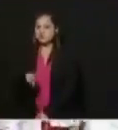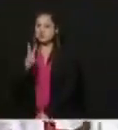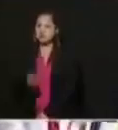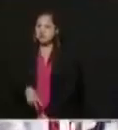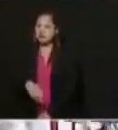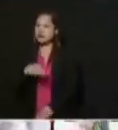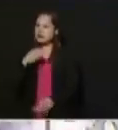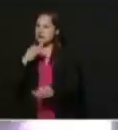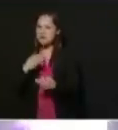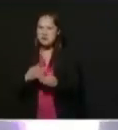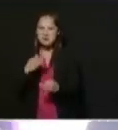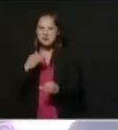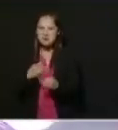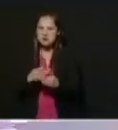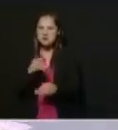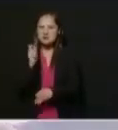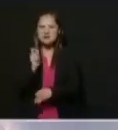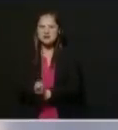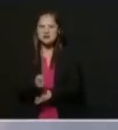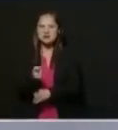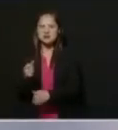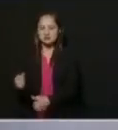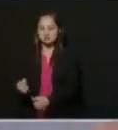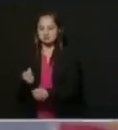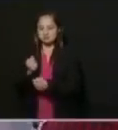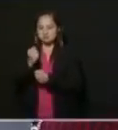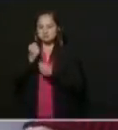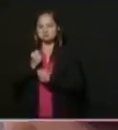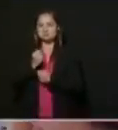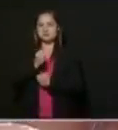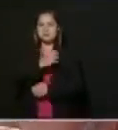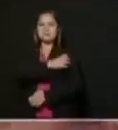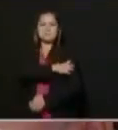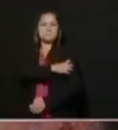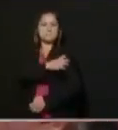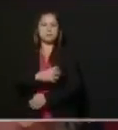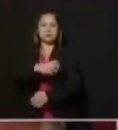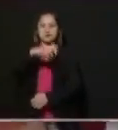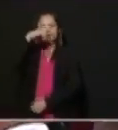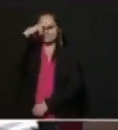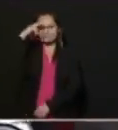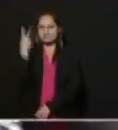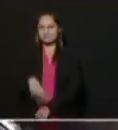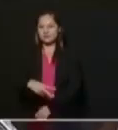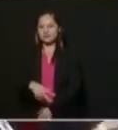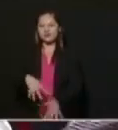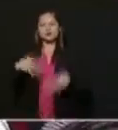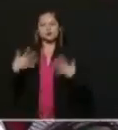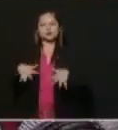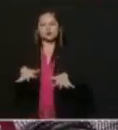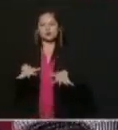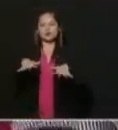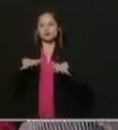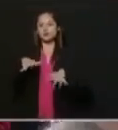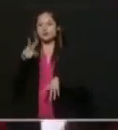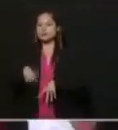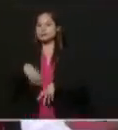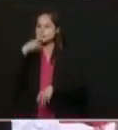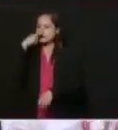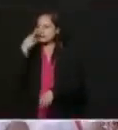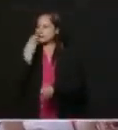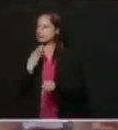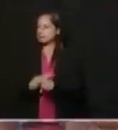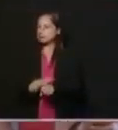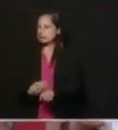es el momento de tomar poder de México. Qué impresionante, qué responsabilidad, qué compromiso tan